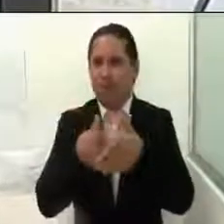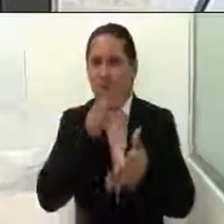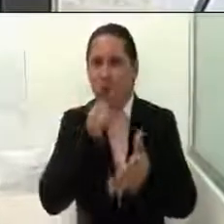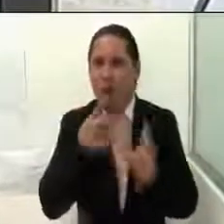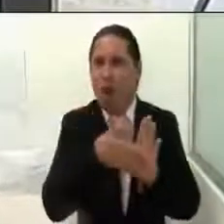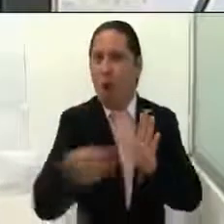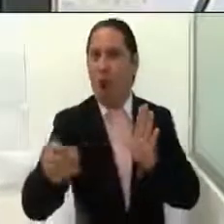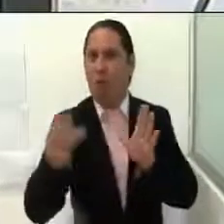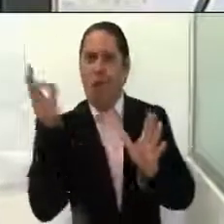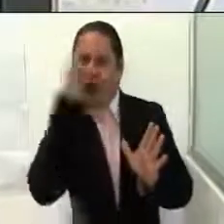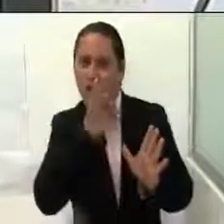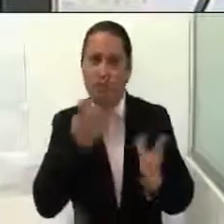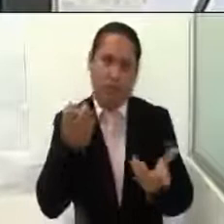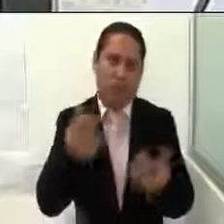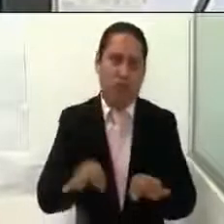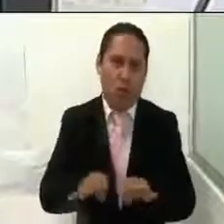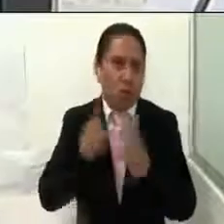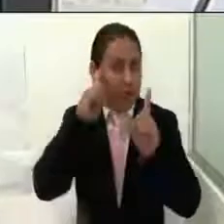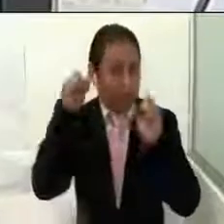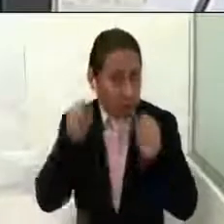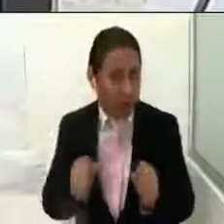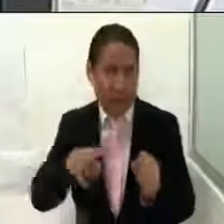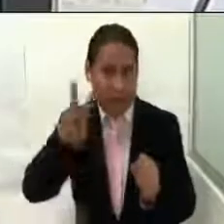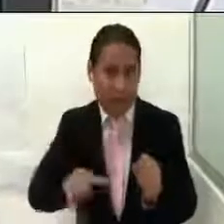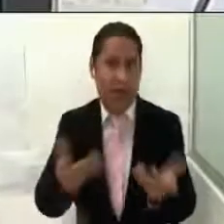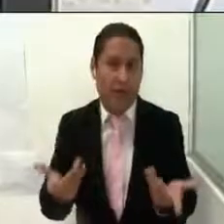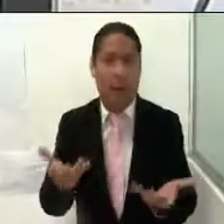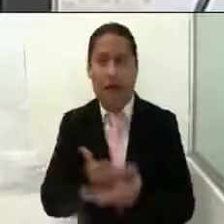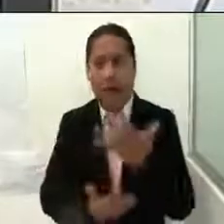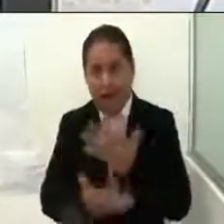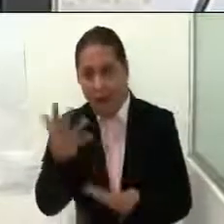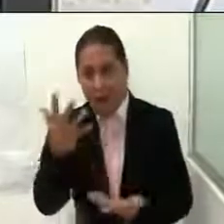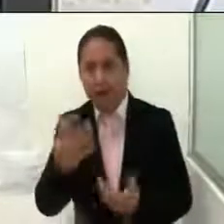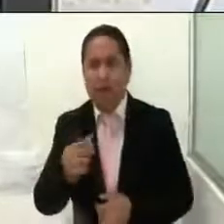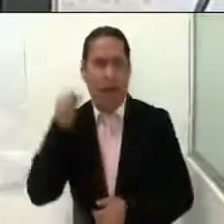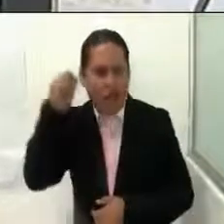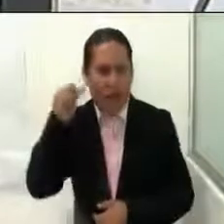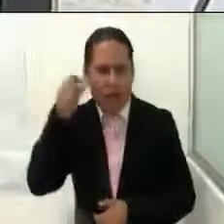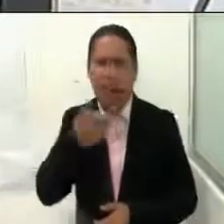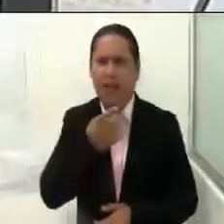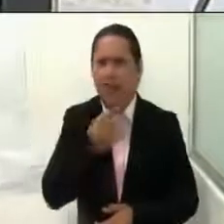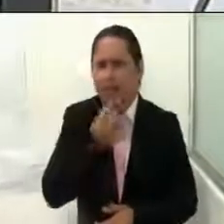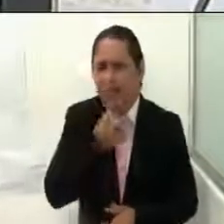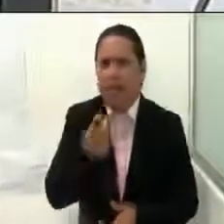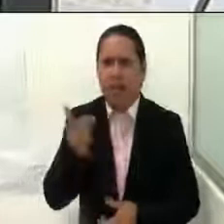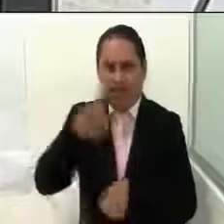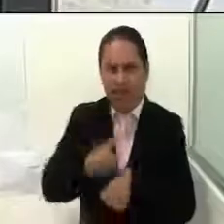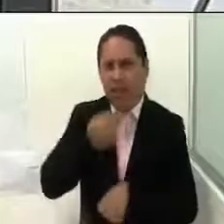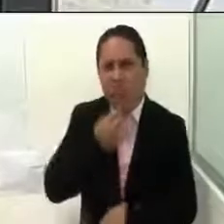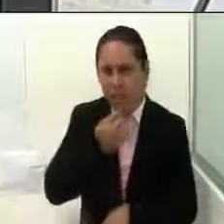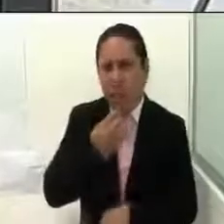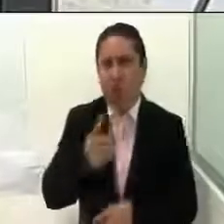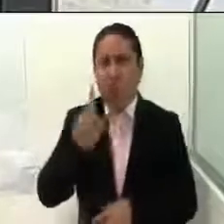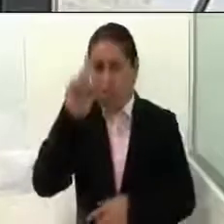lo que lo que realizamos en abril que es lo del día del niño la primera copia